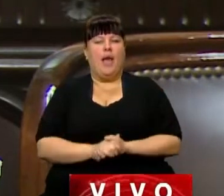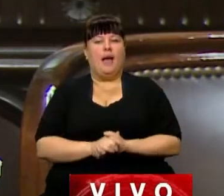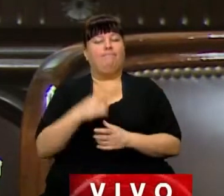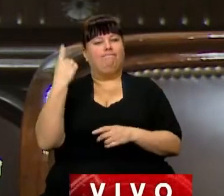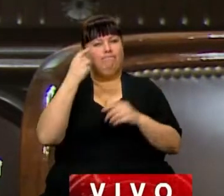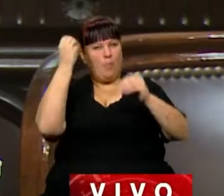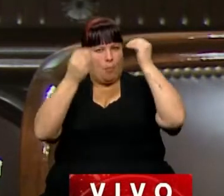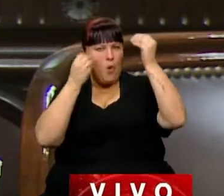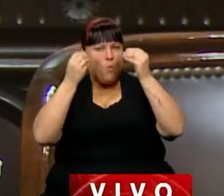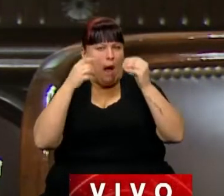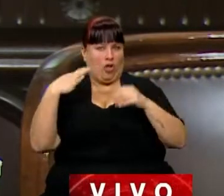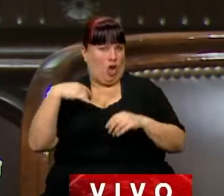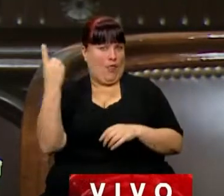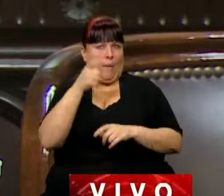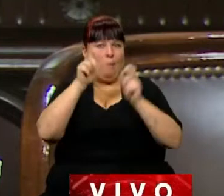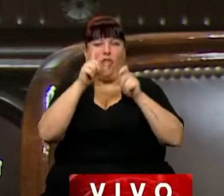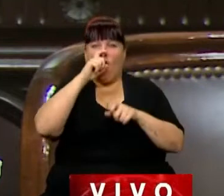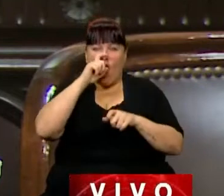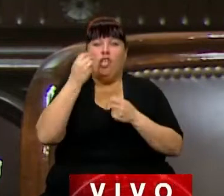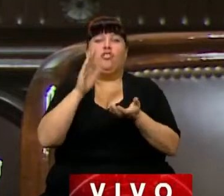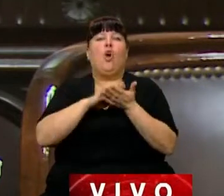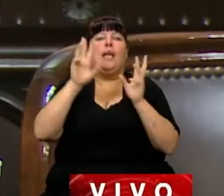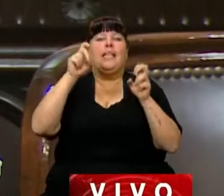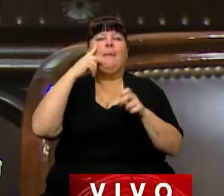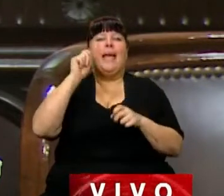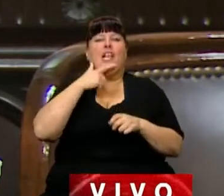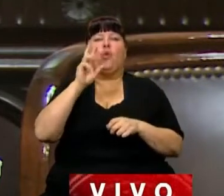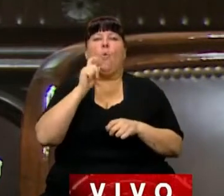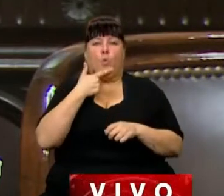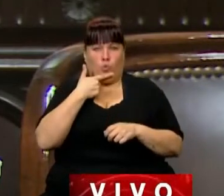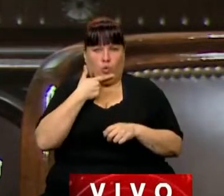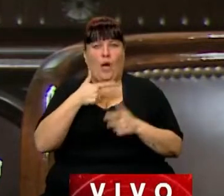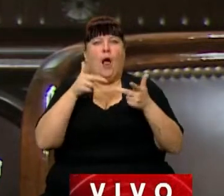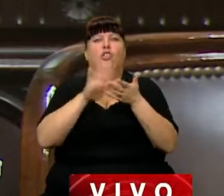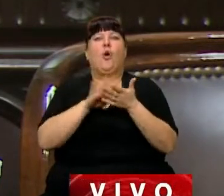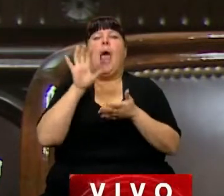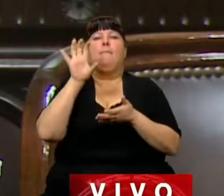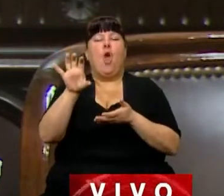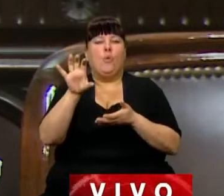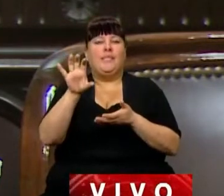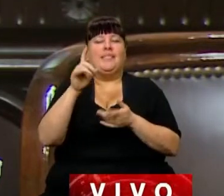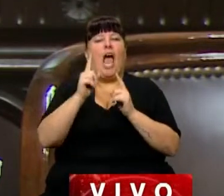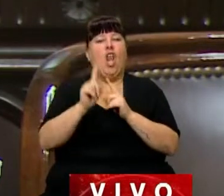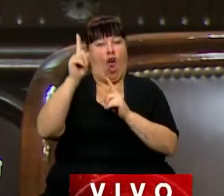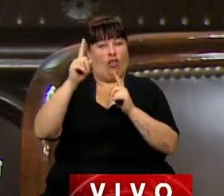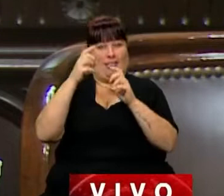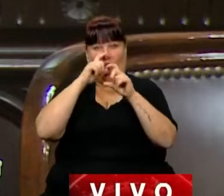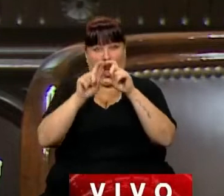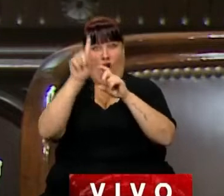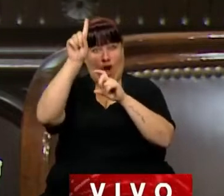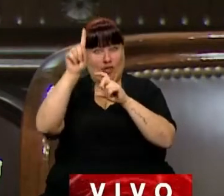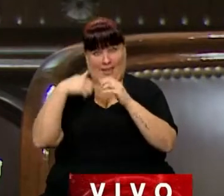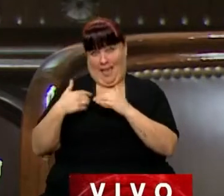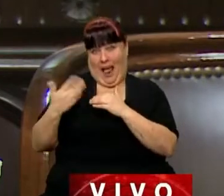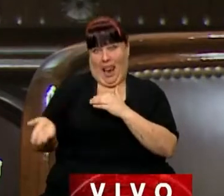la preocupación que deberíamos tener los correntinos con el ingreso bruto. Hoy hablaba de una provincia vecina ubicada al norte nuestro,